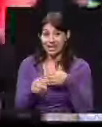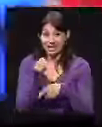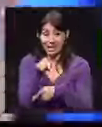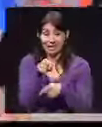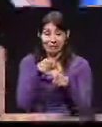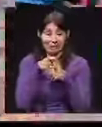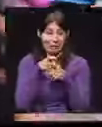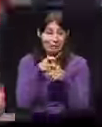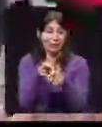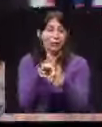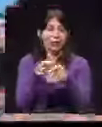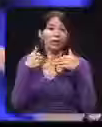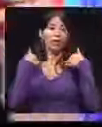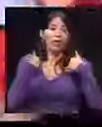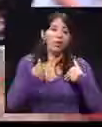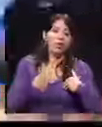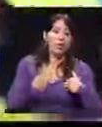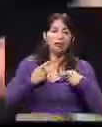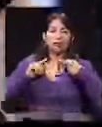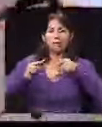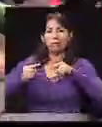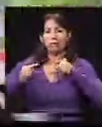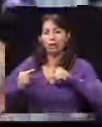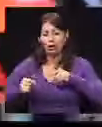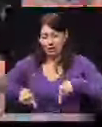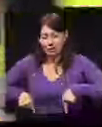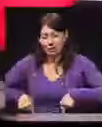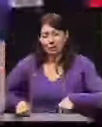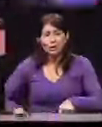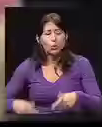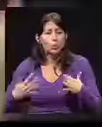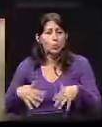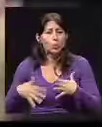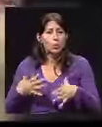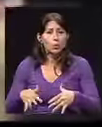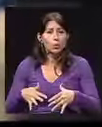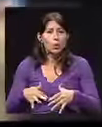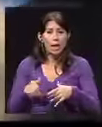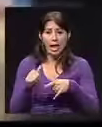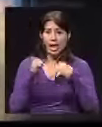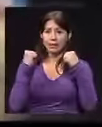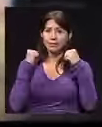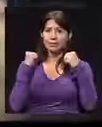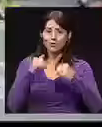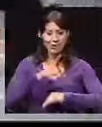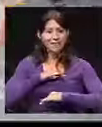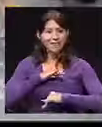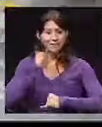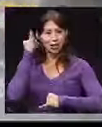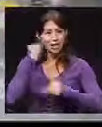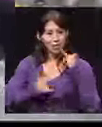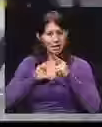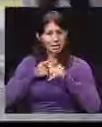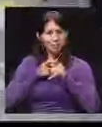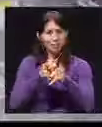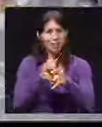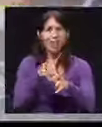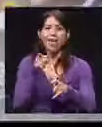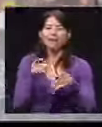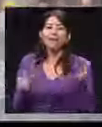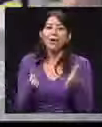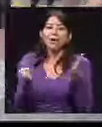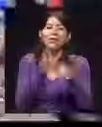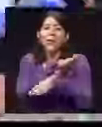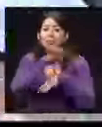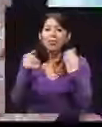A pesar de que en este tipo de carreras el agotamiento, el dolor y la sobrecarga en las extremidades están presentes, el ejercicio y la satisfacción de terminar la